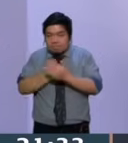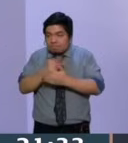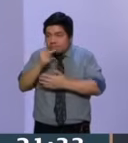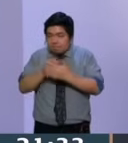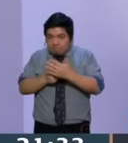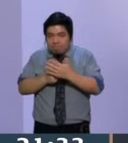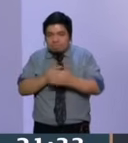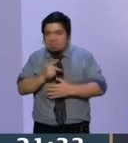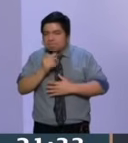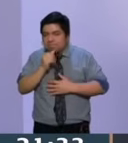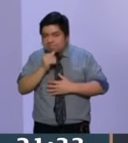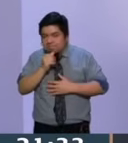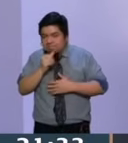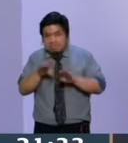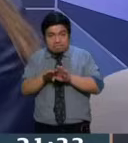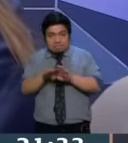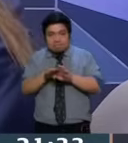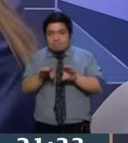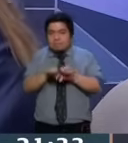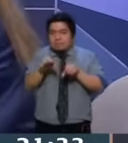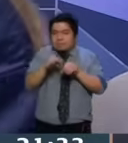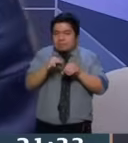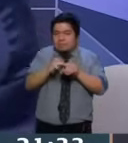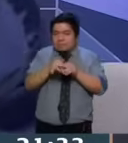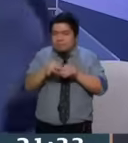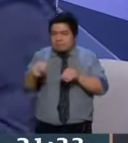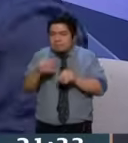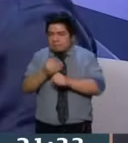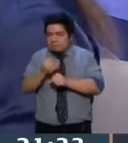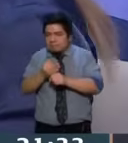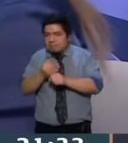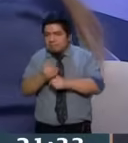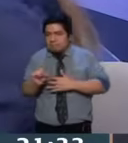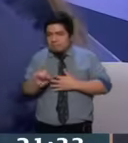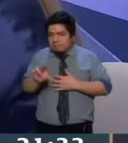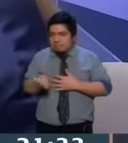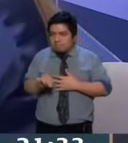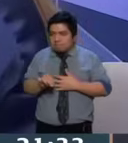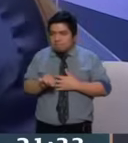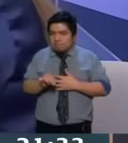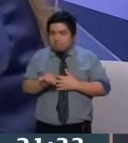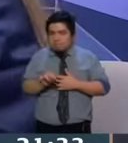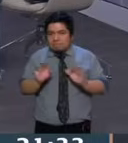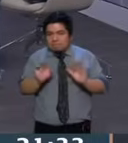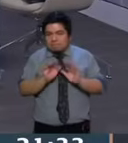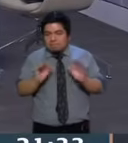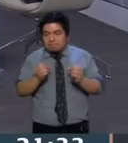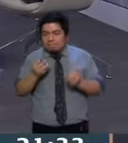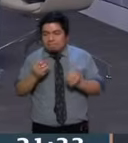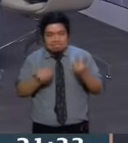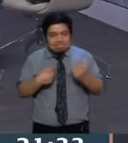no podía usarse de manera electorera. Pues está en la Y Constitución, no ¿cómo quisieron va a usarse hacerlo. de forma Oigan, a mí se me electorera? olvidaron mis palomitas